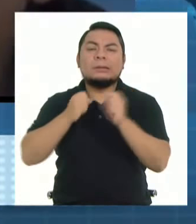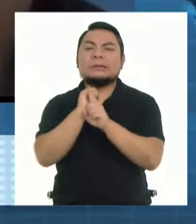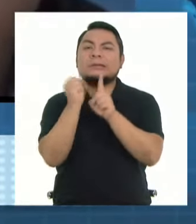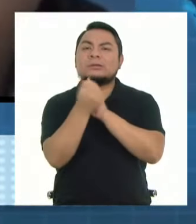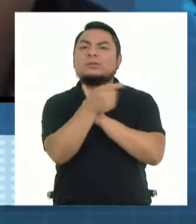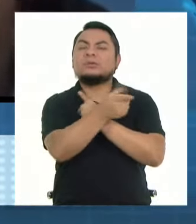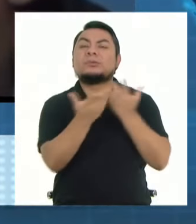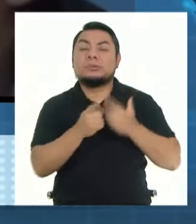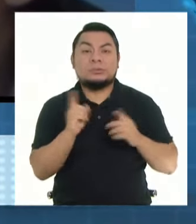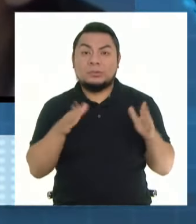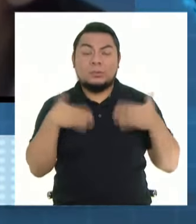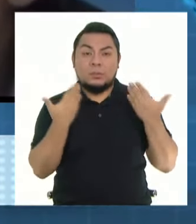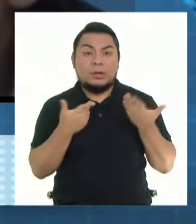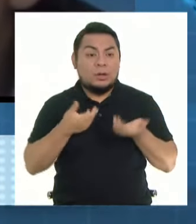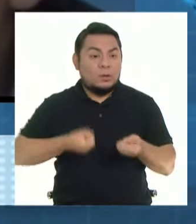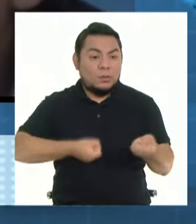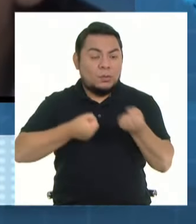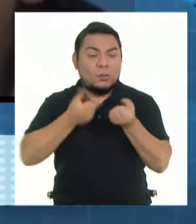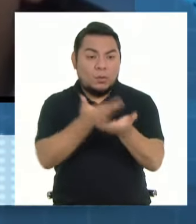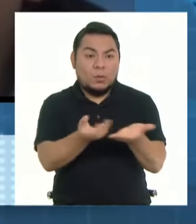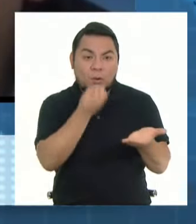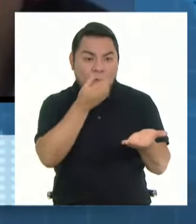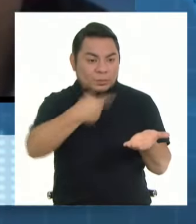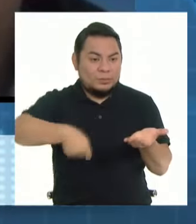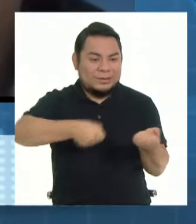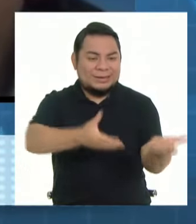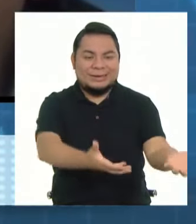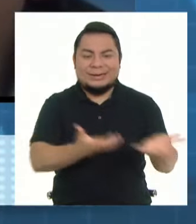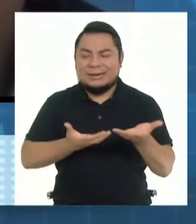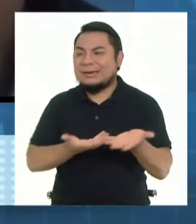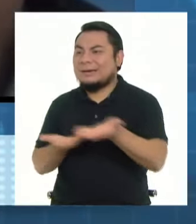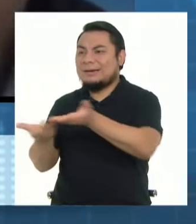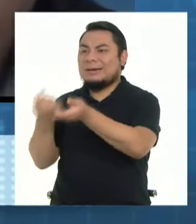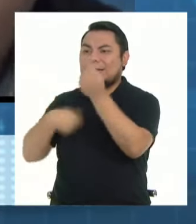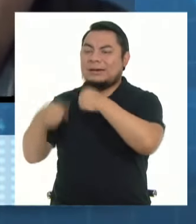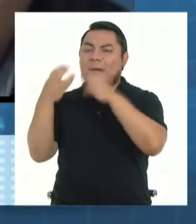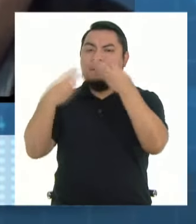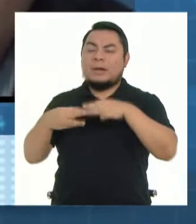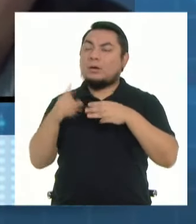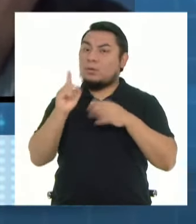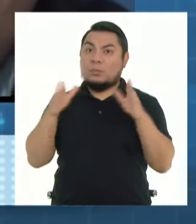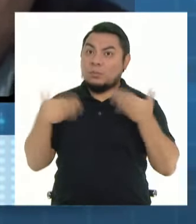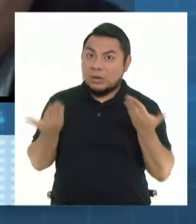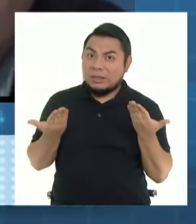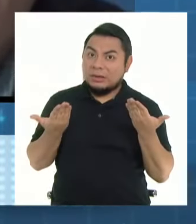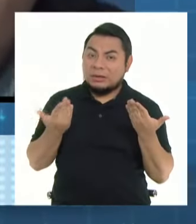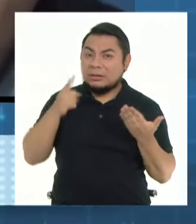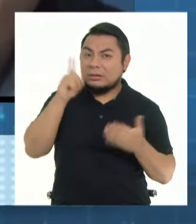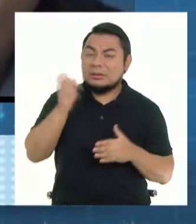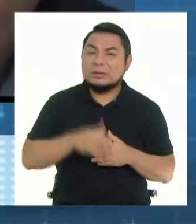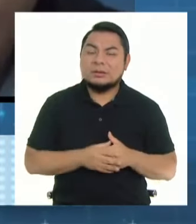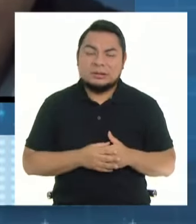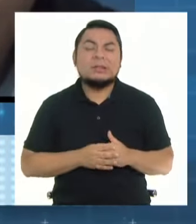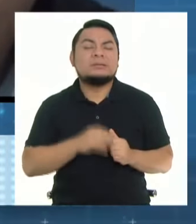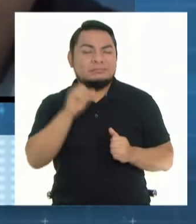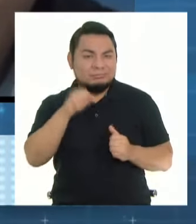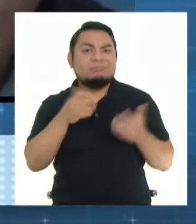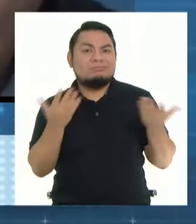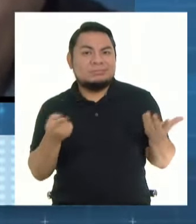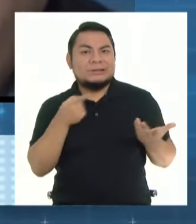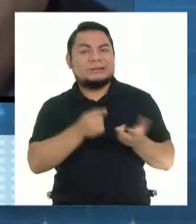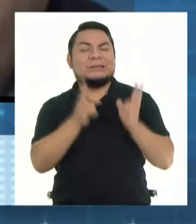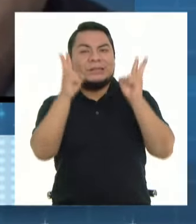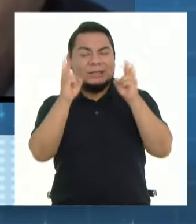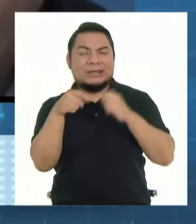¿No pueden llevar sus productos al mercado? Sí, miren, definitivamente este es un